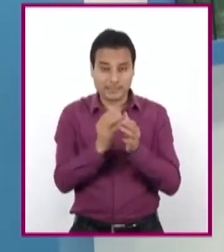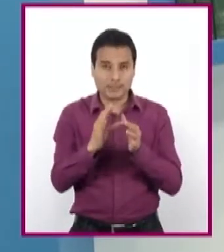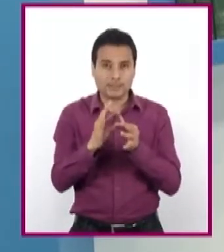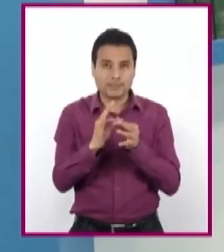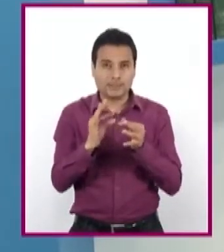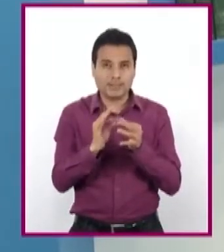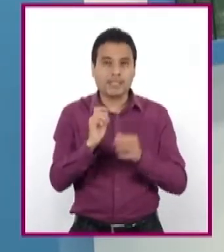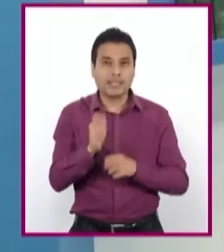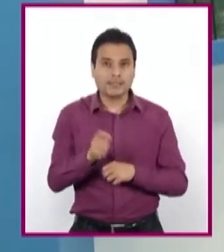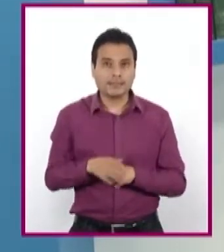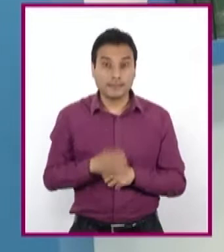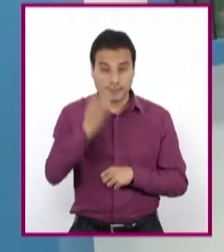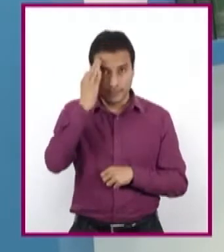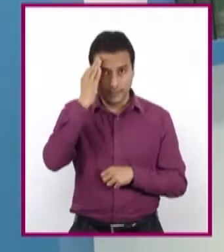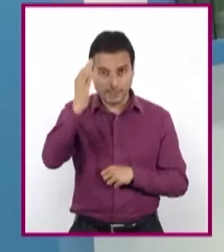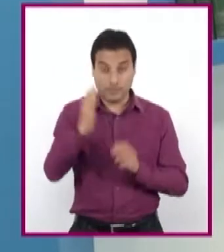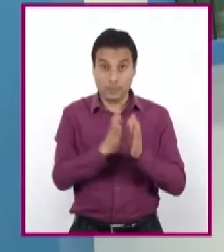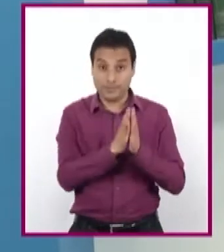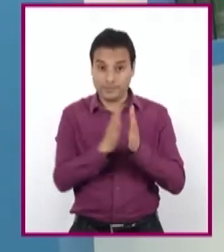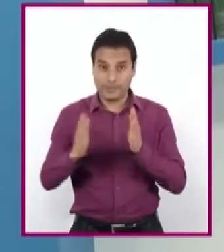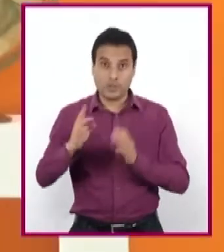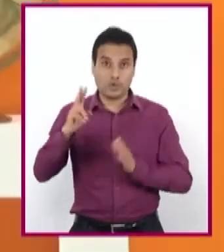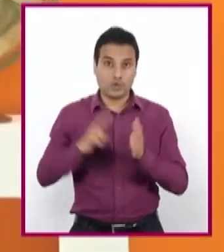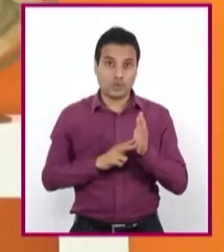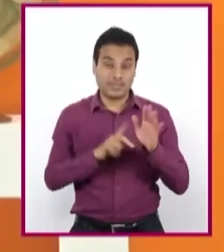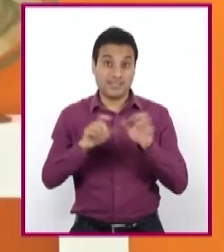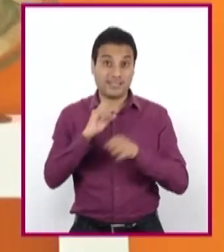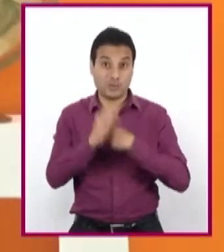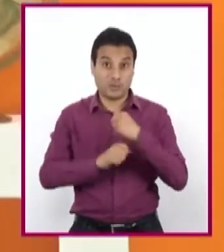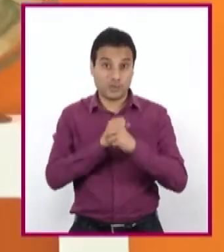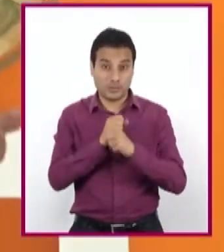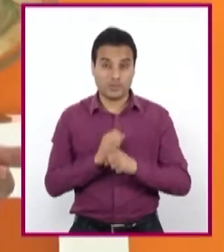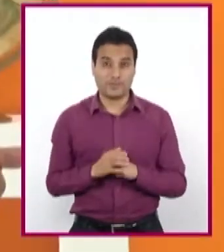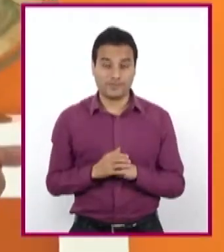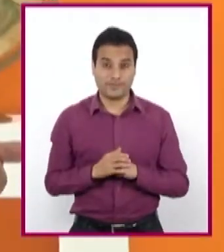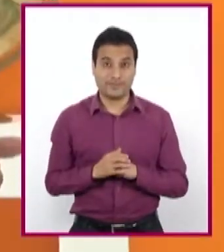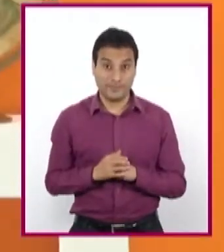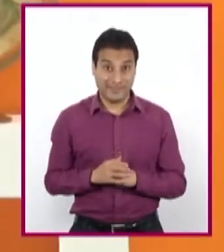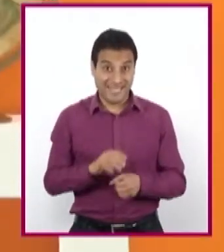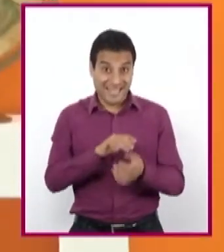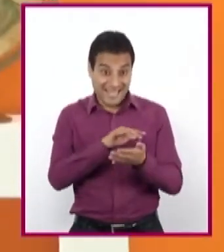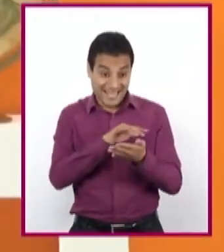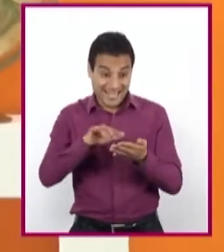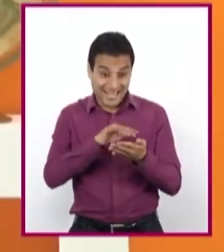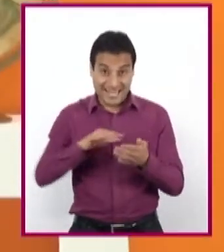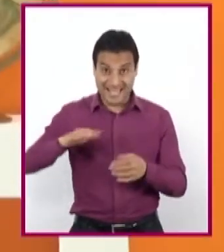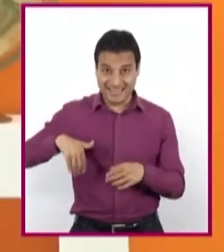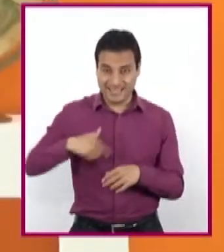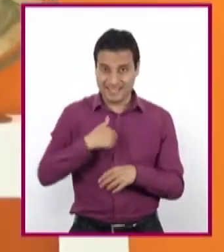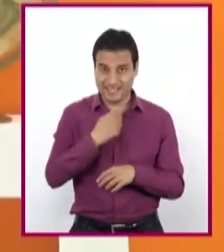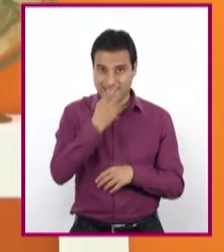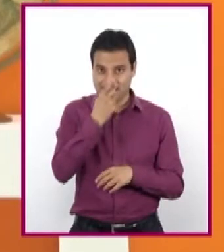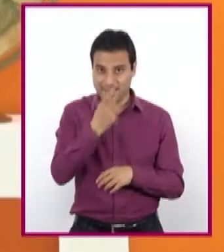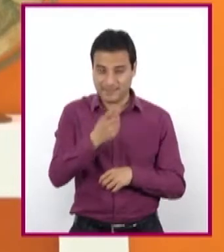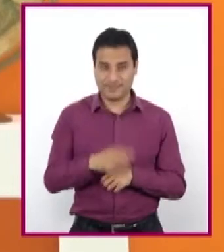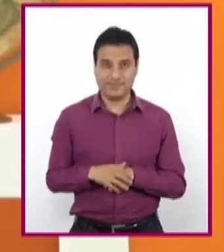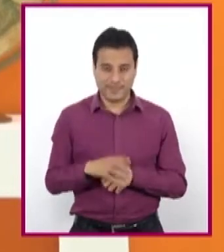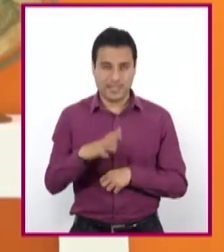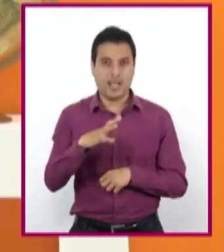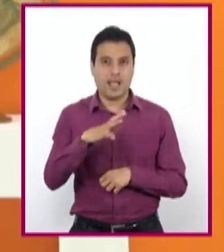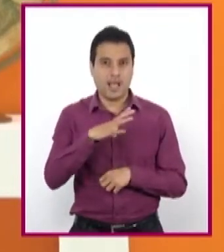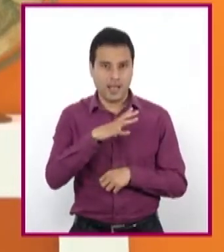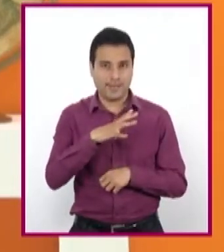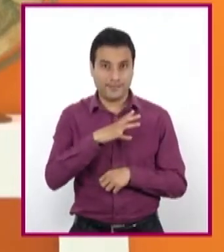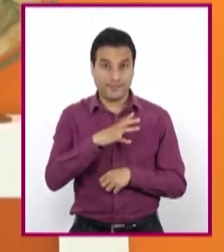tiempo de aproximadamente 2700 años. Durante la lectura, se habló del desarrollo y las características